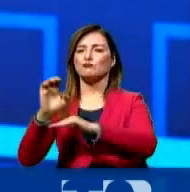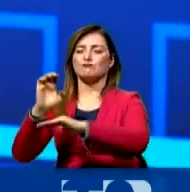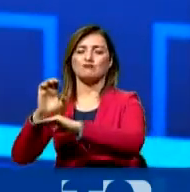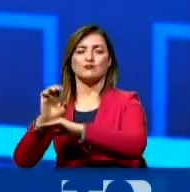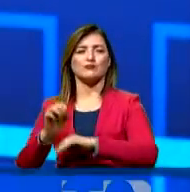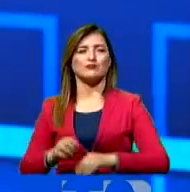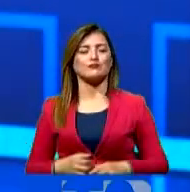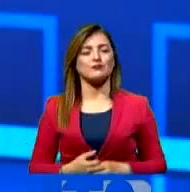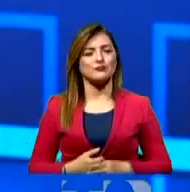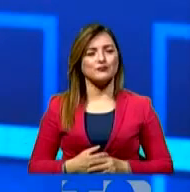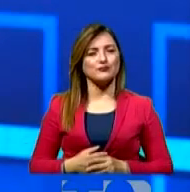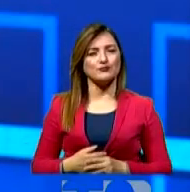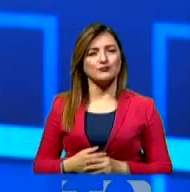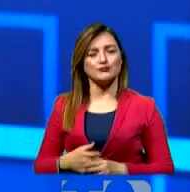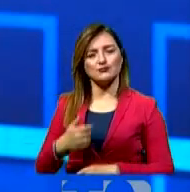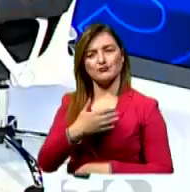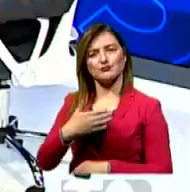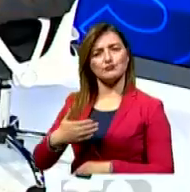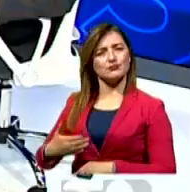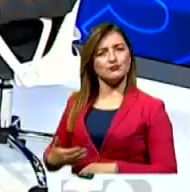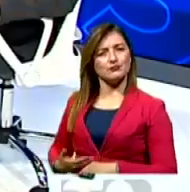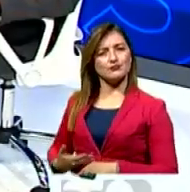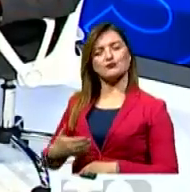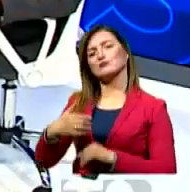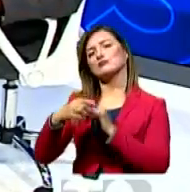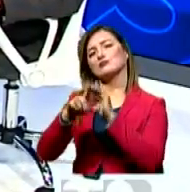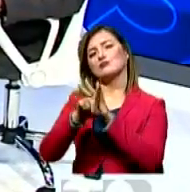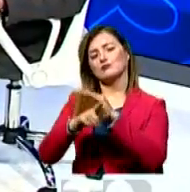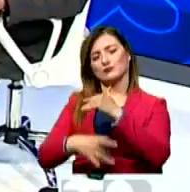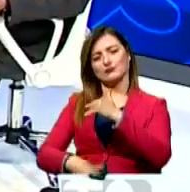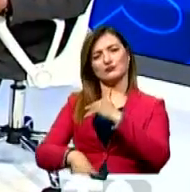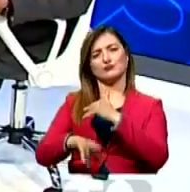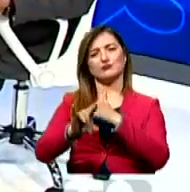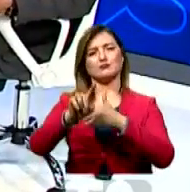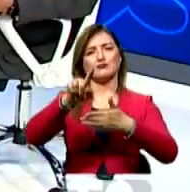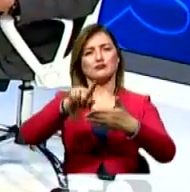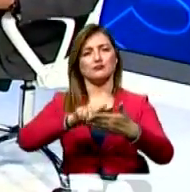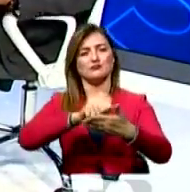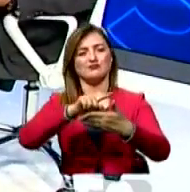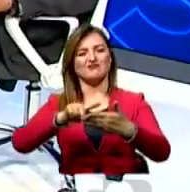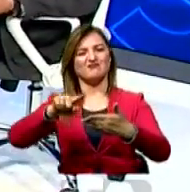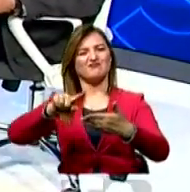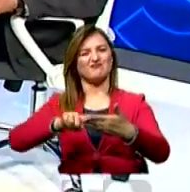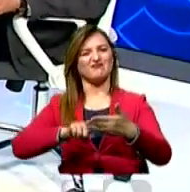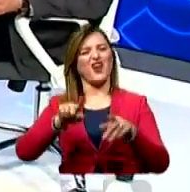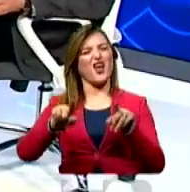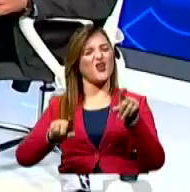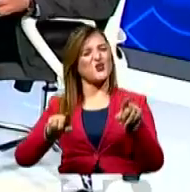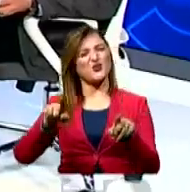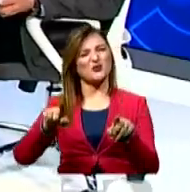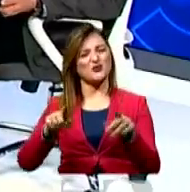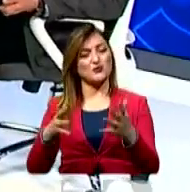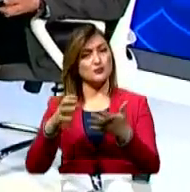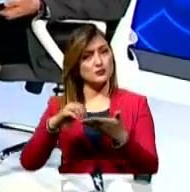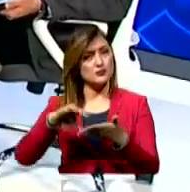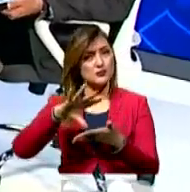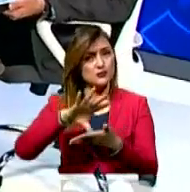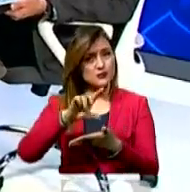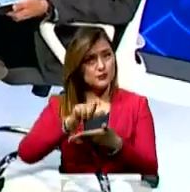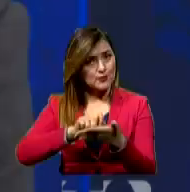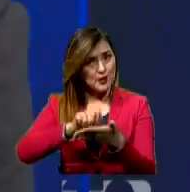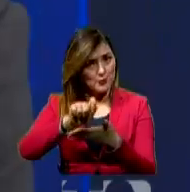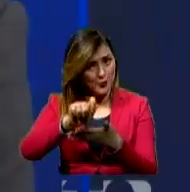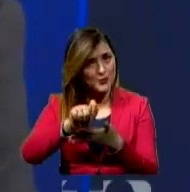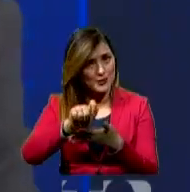el presidente, me imagino que al vetar este cuerpo legal espera que la Asamblea acoja su